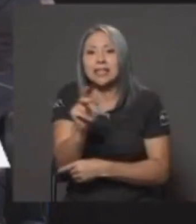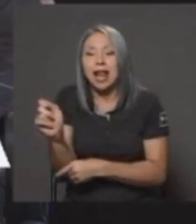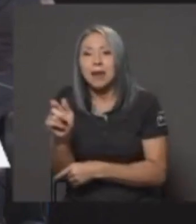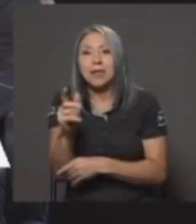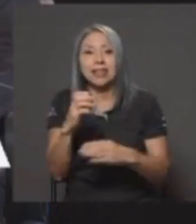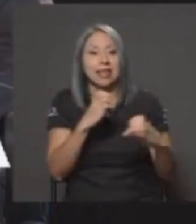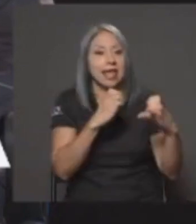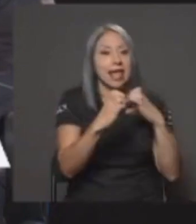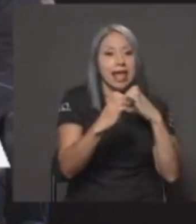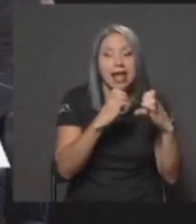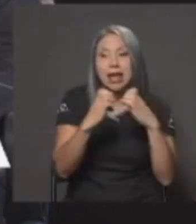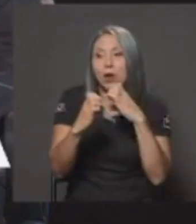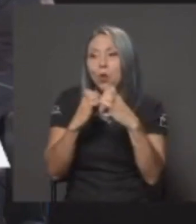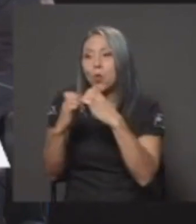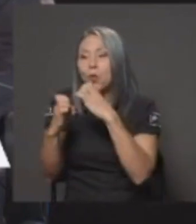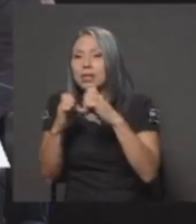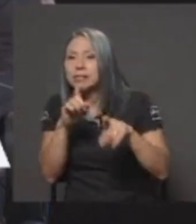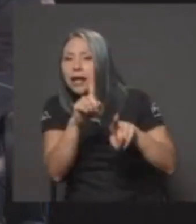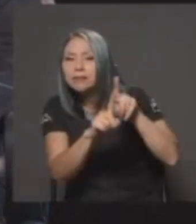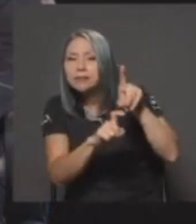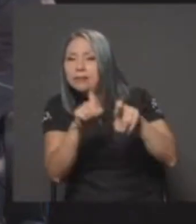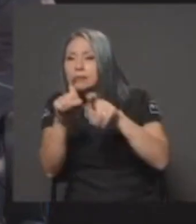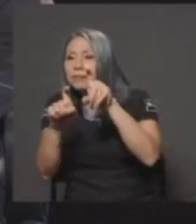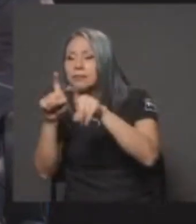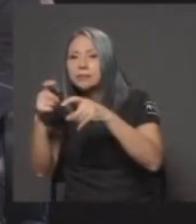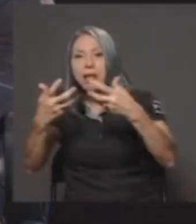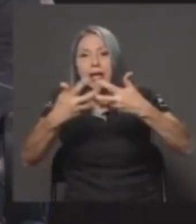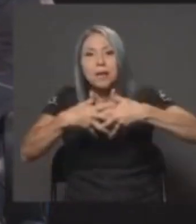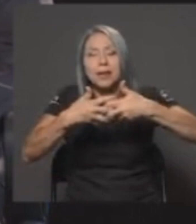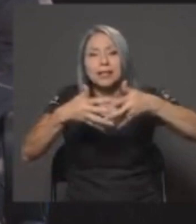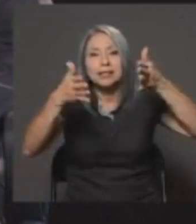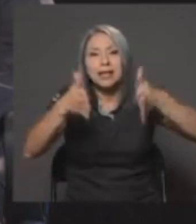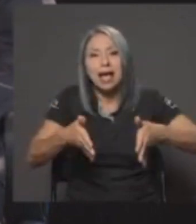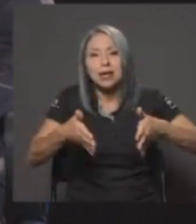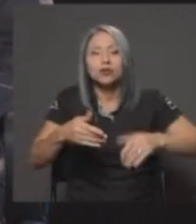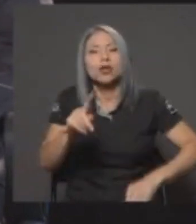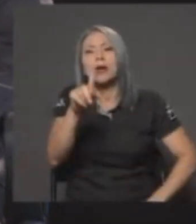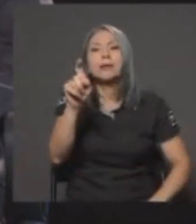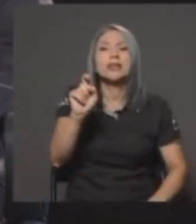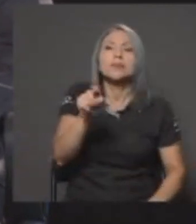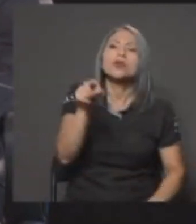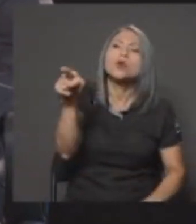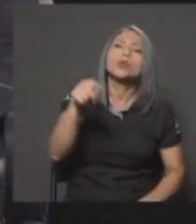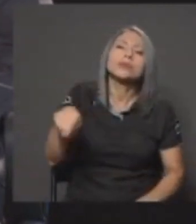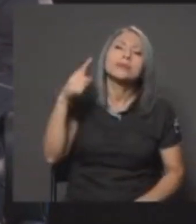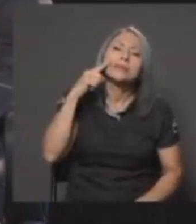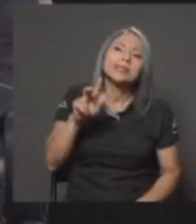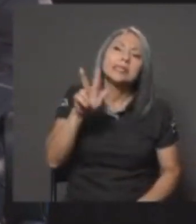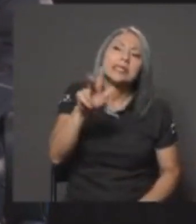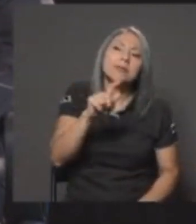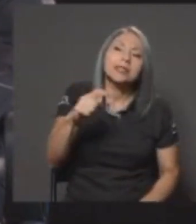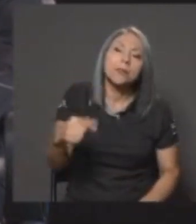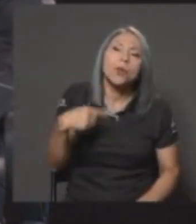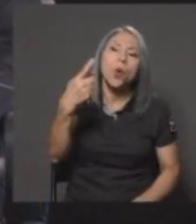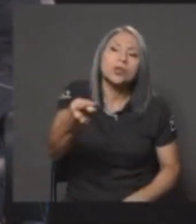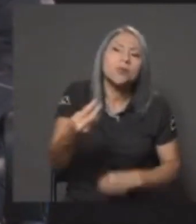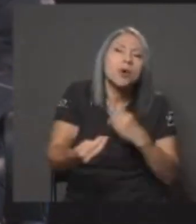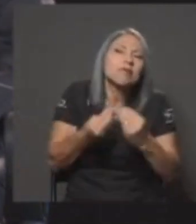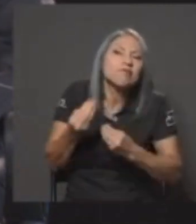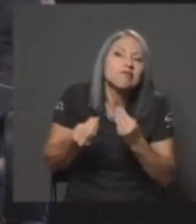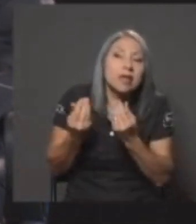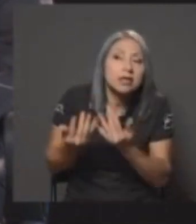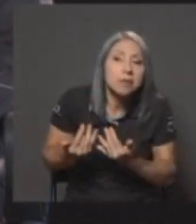a los empresarios donde se les pregunta qué expectativas tienen para el próximo trimestre, si piensan que van a